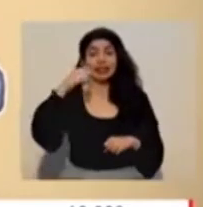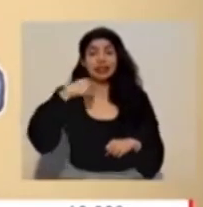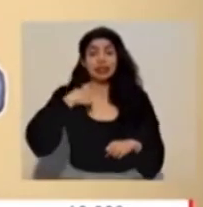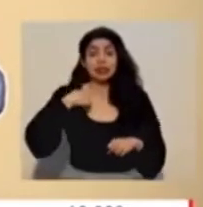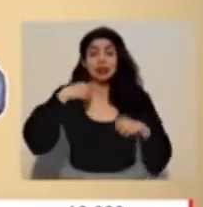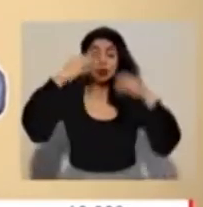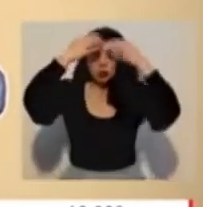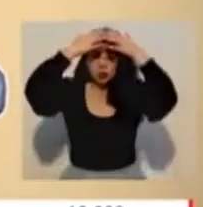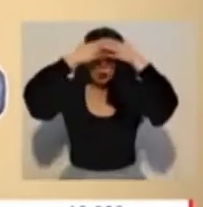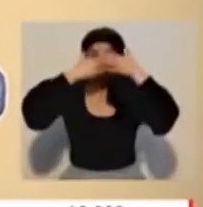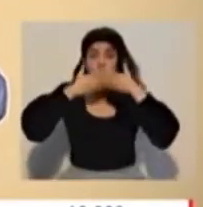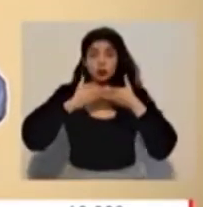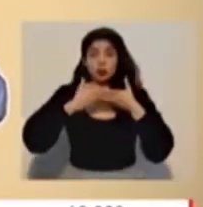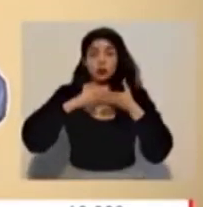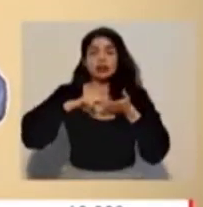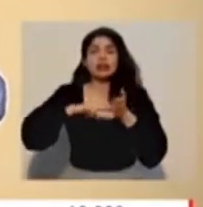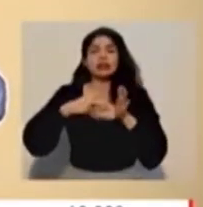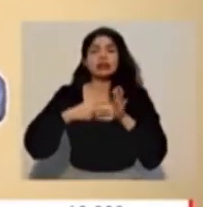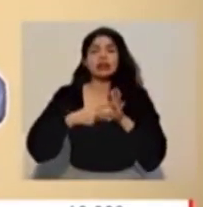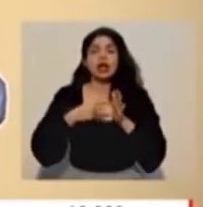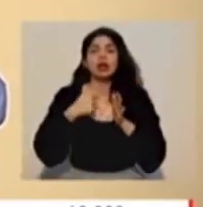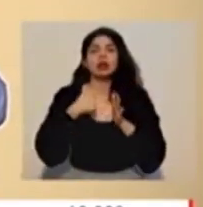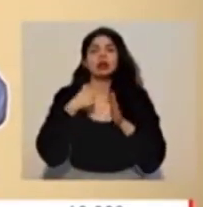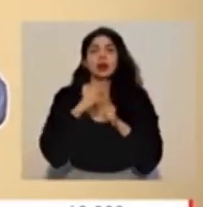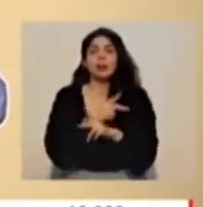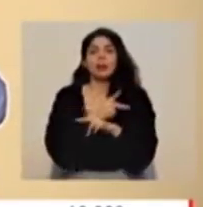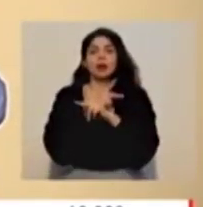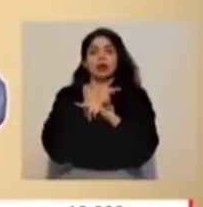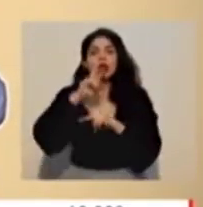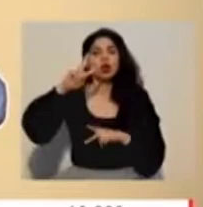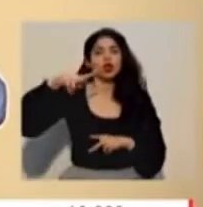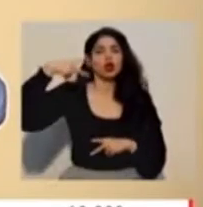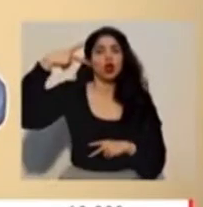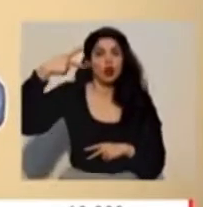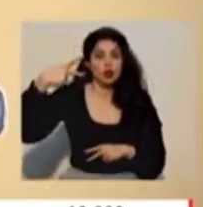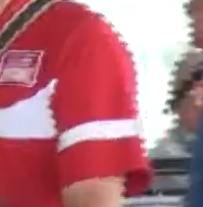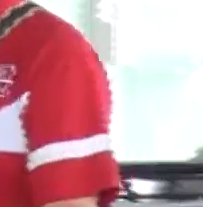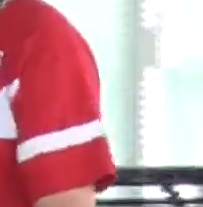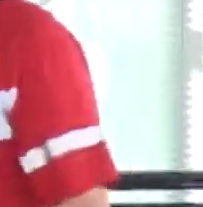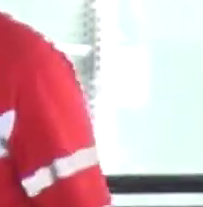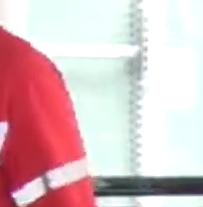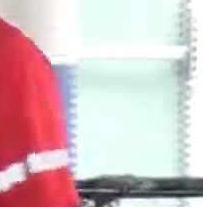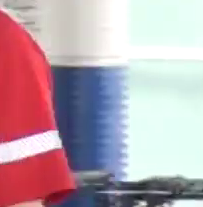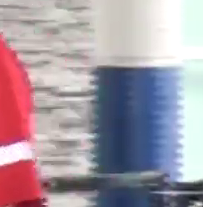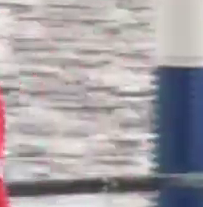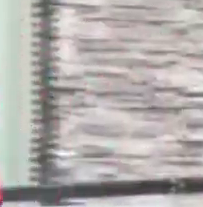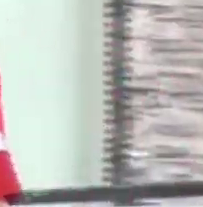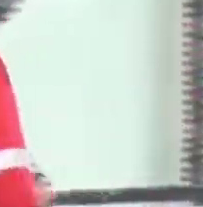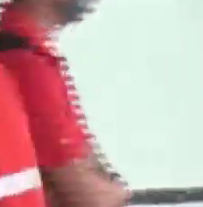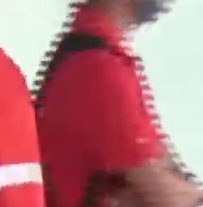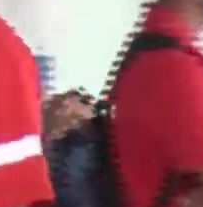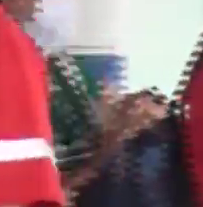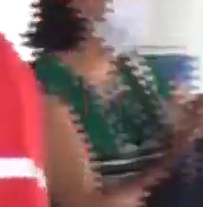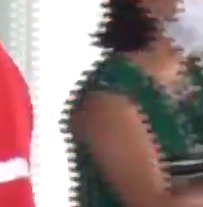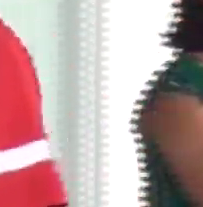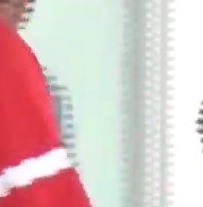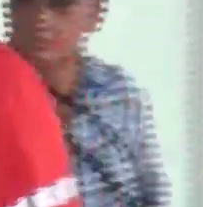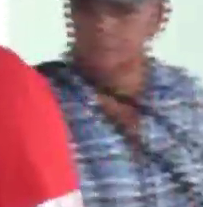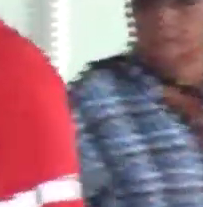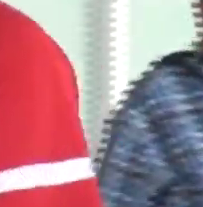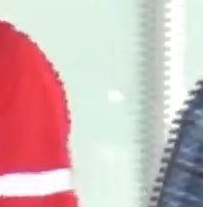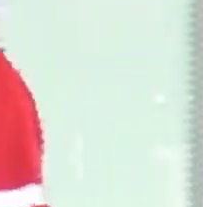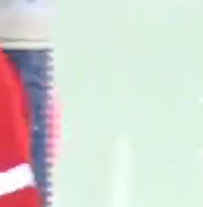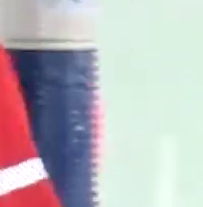estoy dándole una protección adicional, especialmente a los ojos. Algunas personas hacen uso